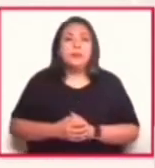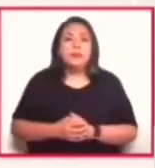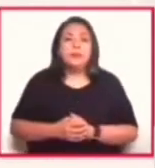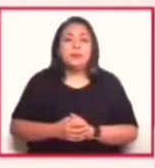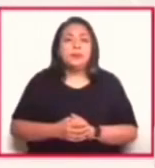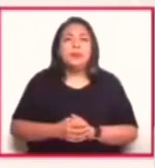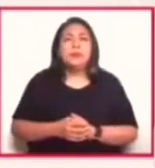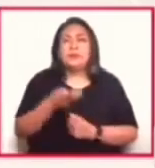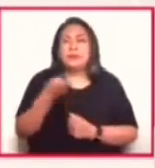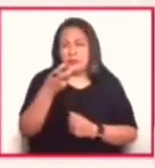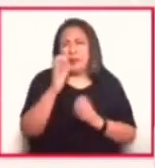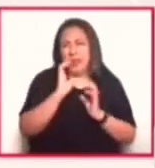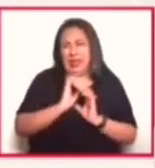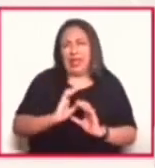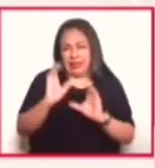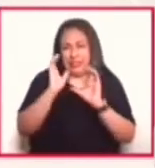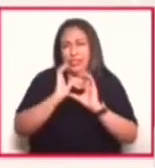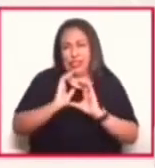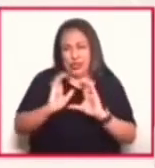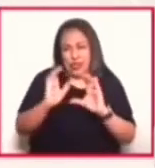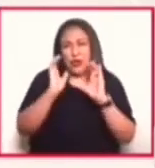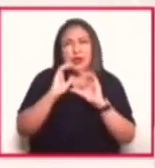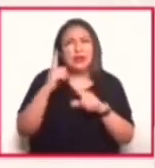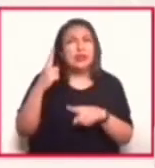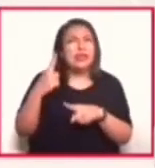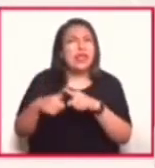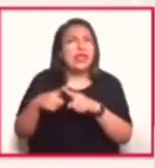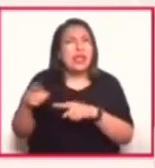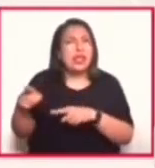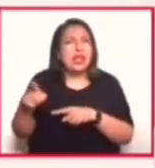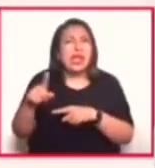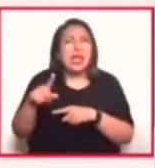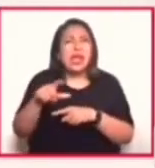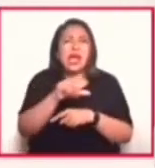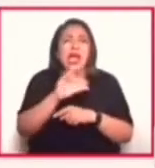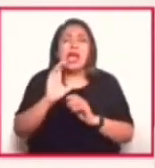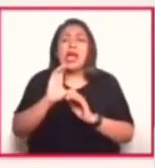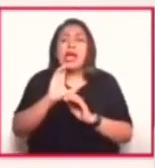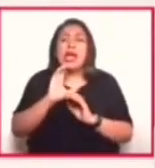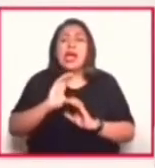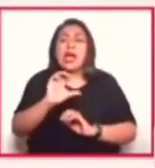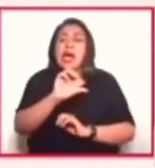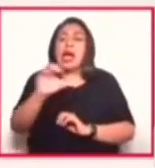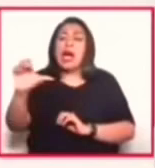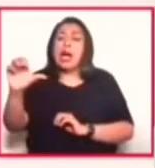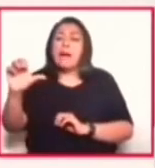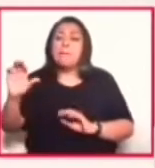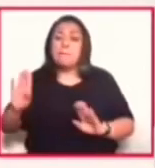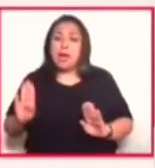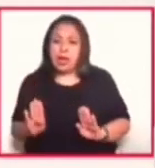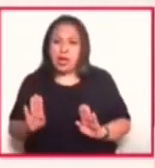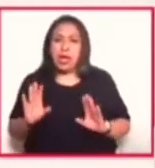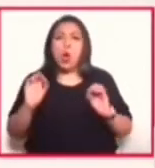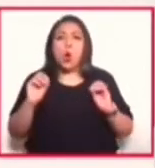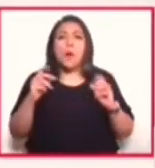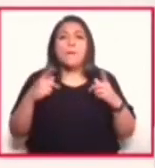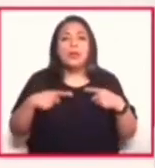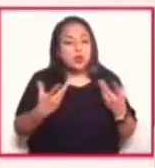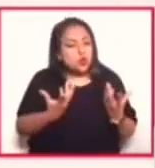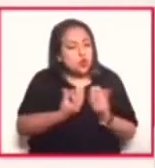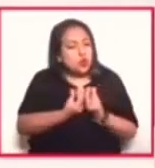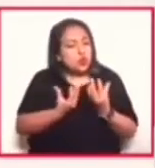Es una canción de... Se la cantas como a tu pareja, pero también a la gente que te ha acompañado